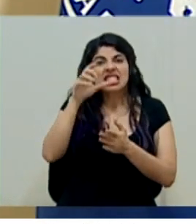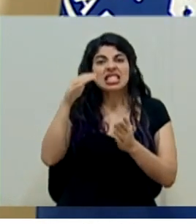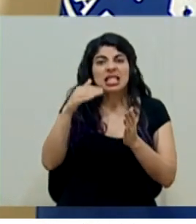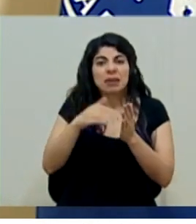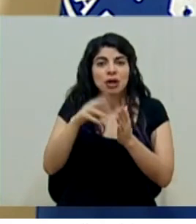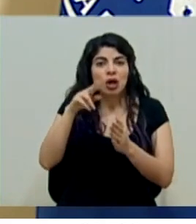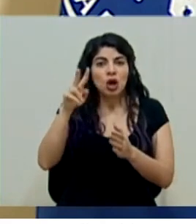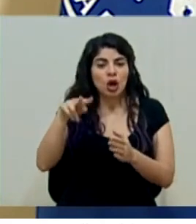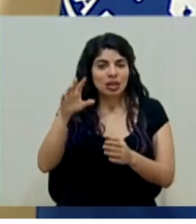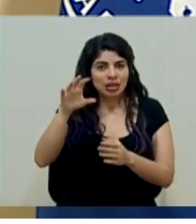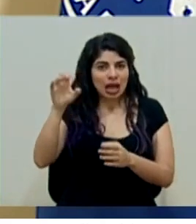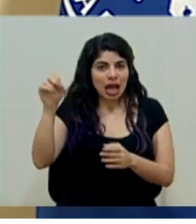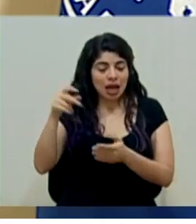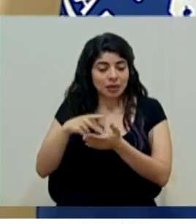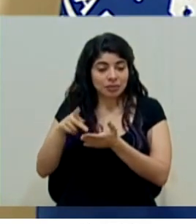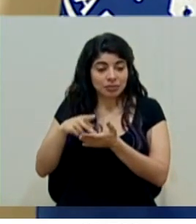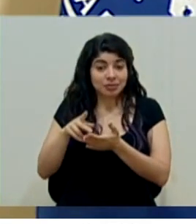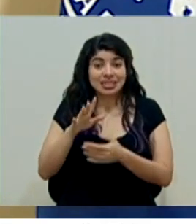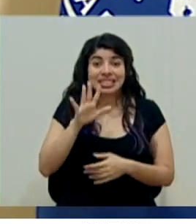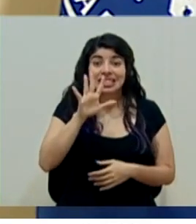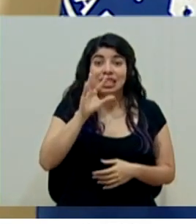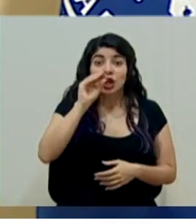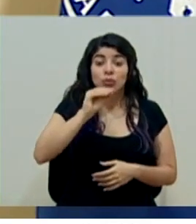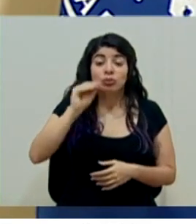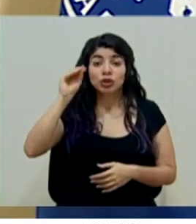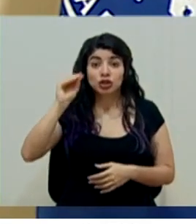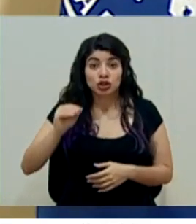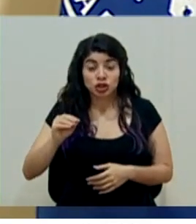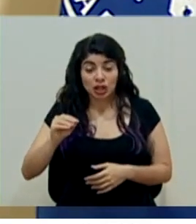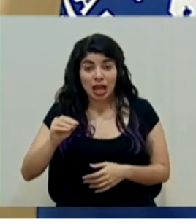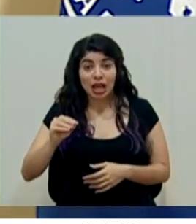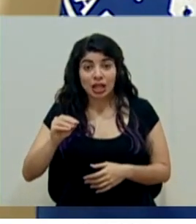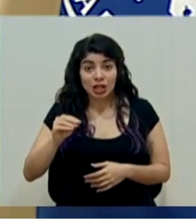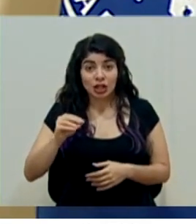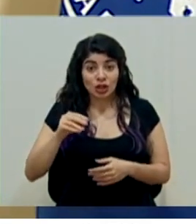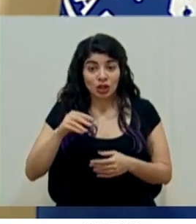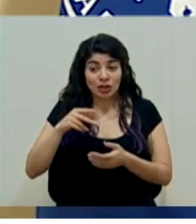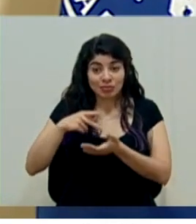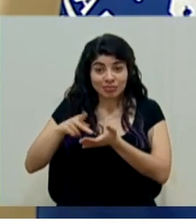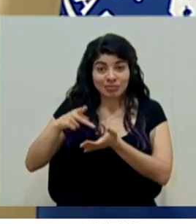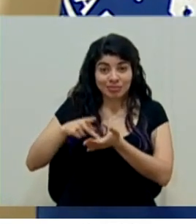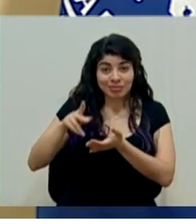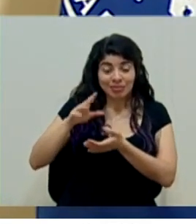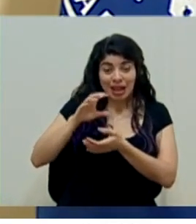haciéndolo redondo, bajarle el 5% de esas cargas sociales, o